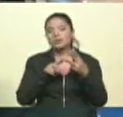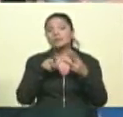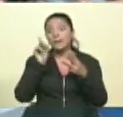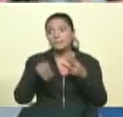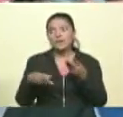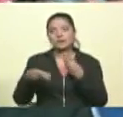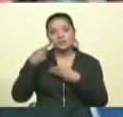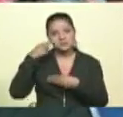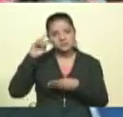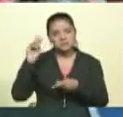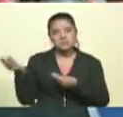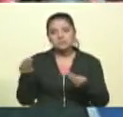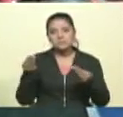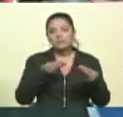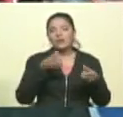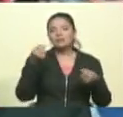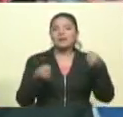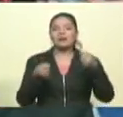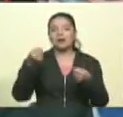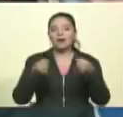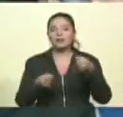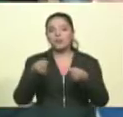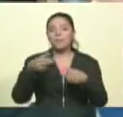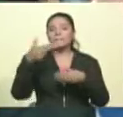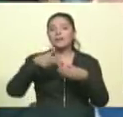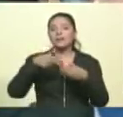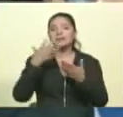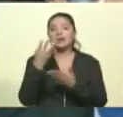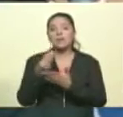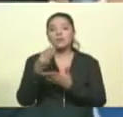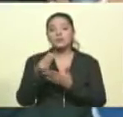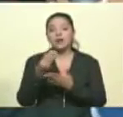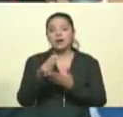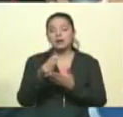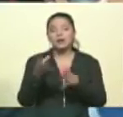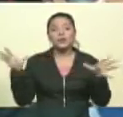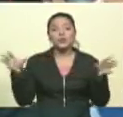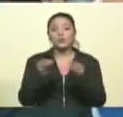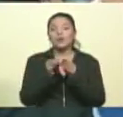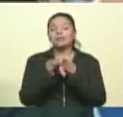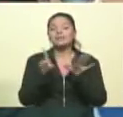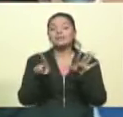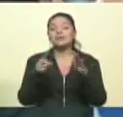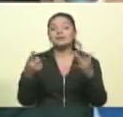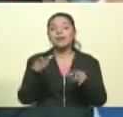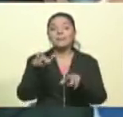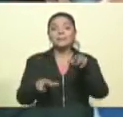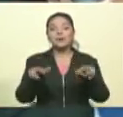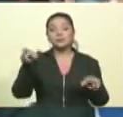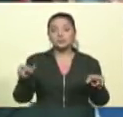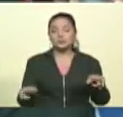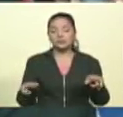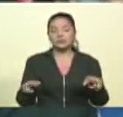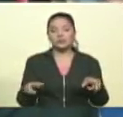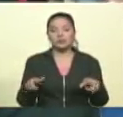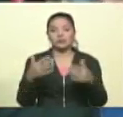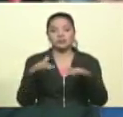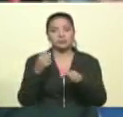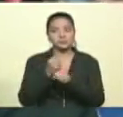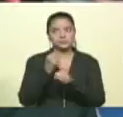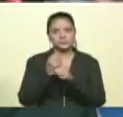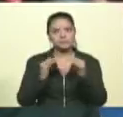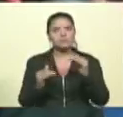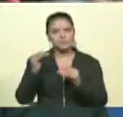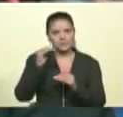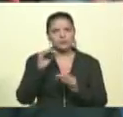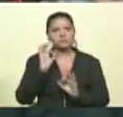vehículos de PDVSA Monaga, que serían en este caso 16 gerentes de alto nivel,